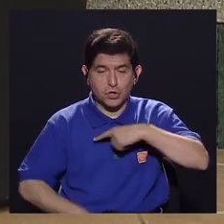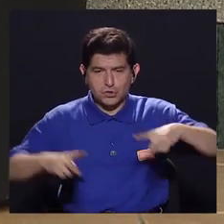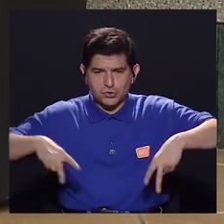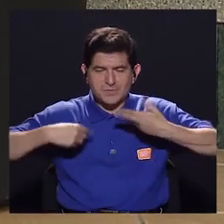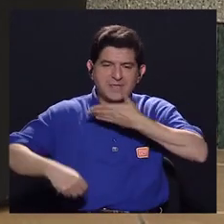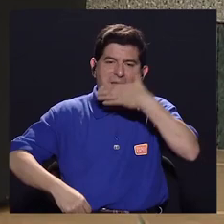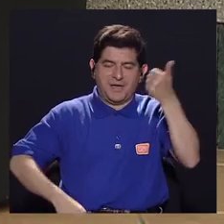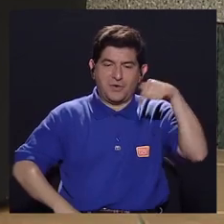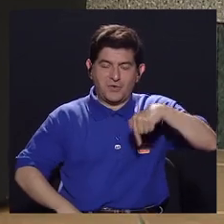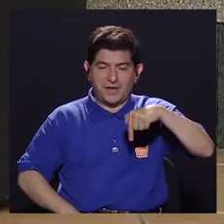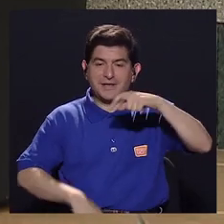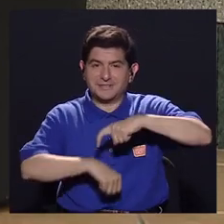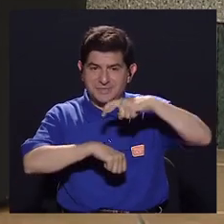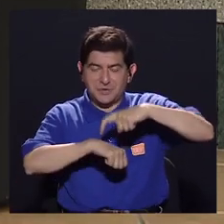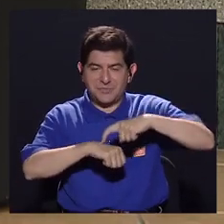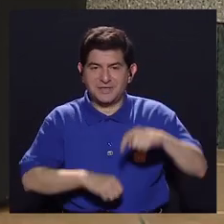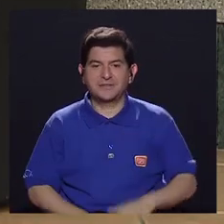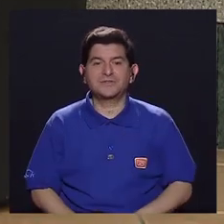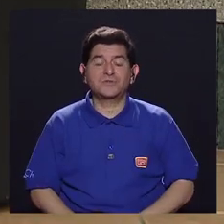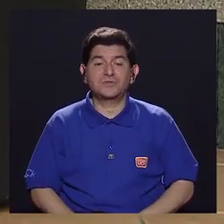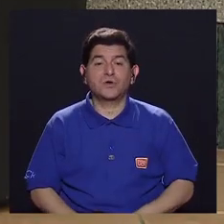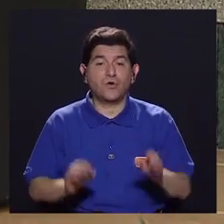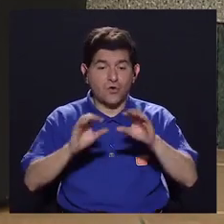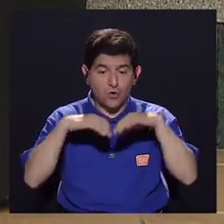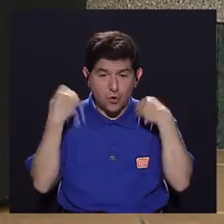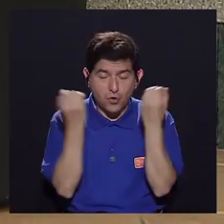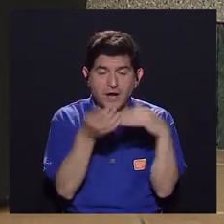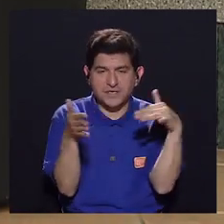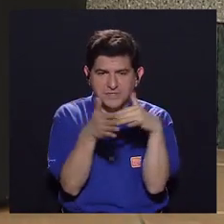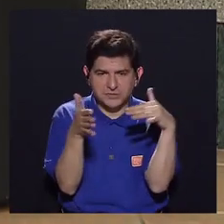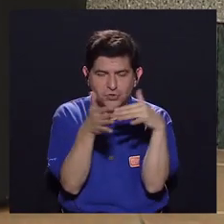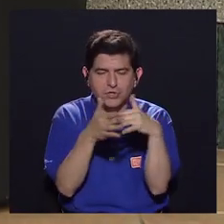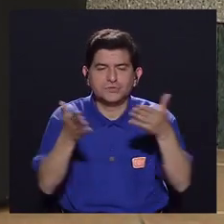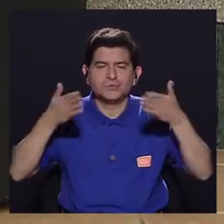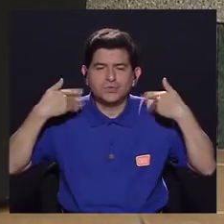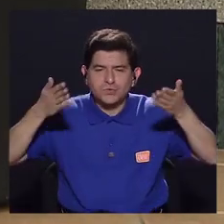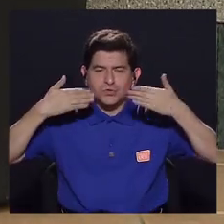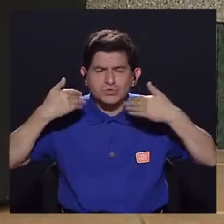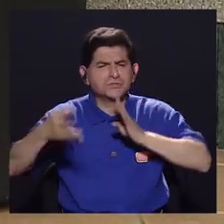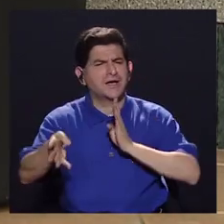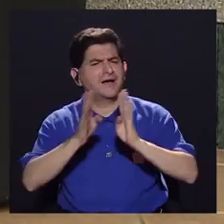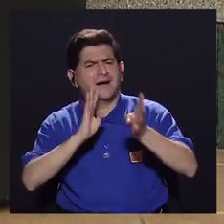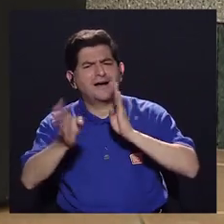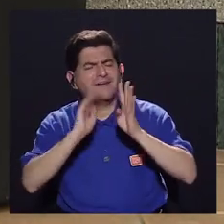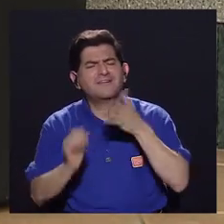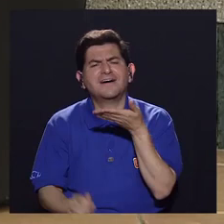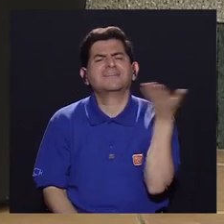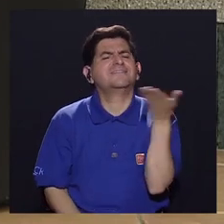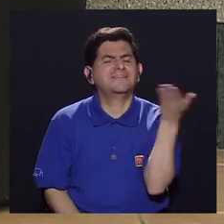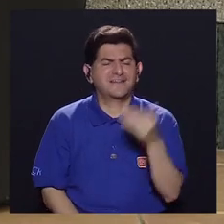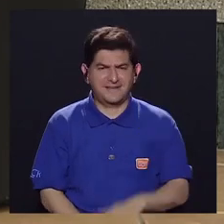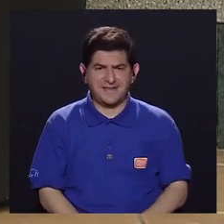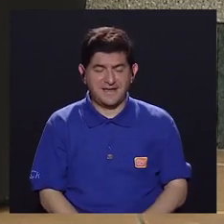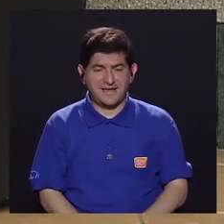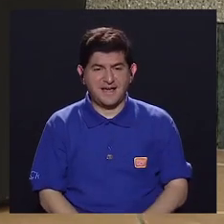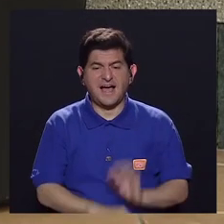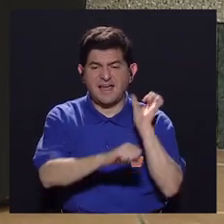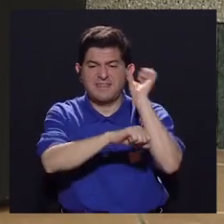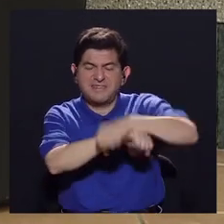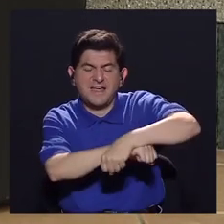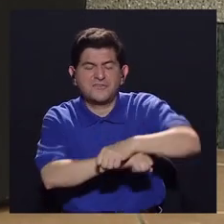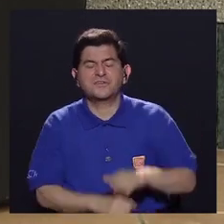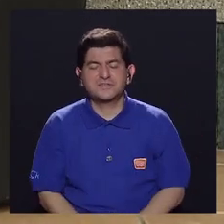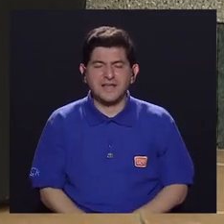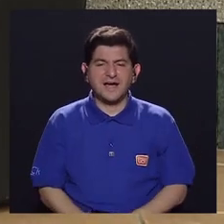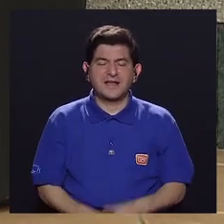Somos Vivir Mejor y el día de hoy estamos acá desde la Organización para Estudios Tropicales conversando acerca de cómo